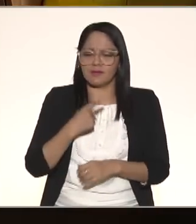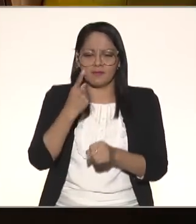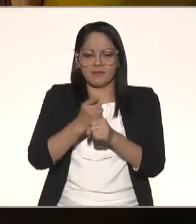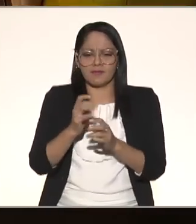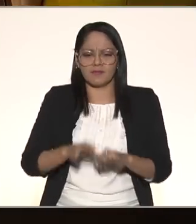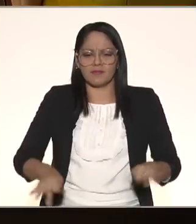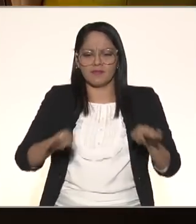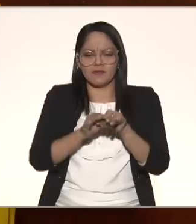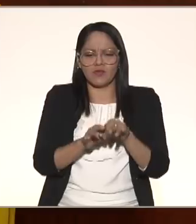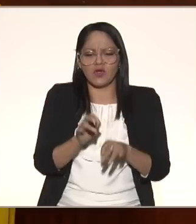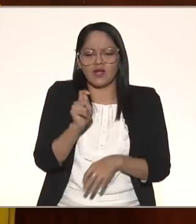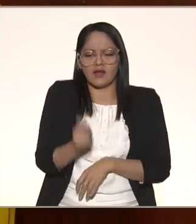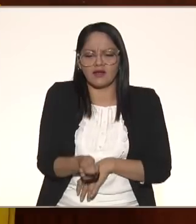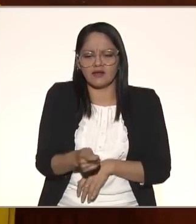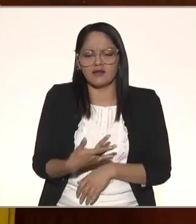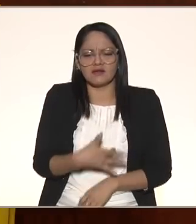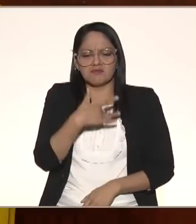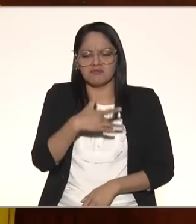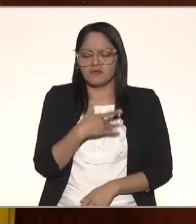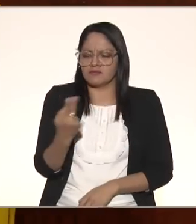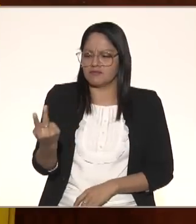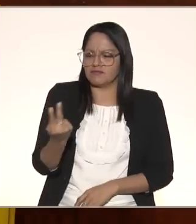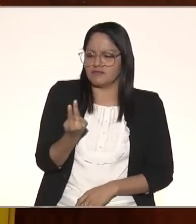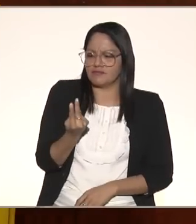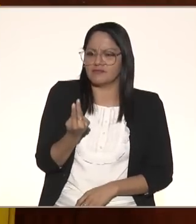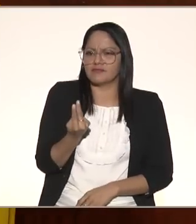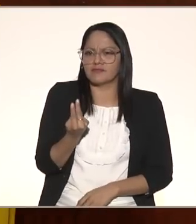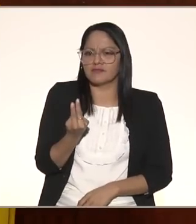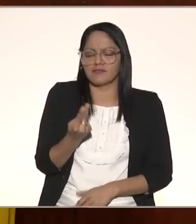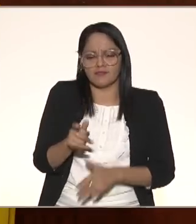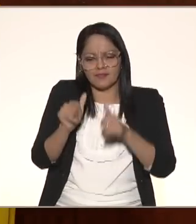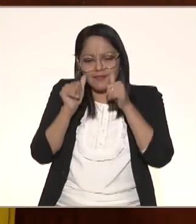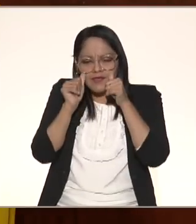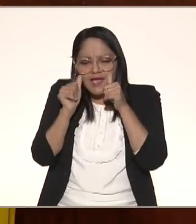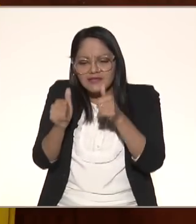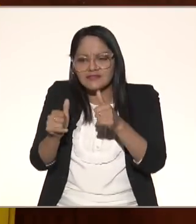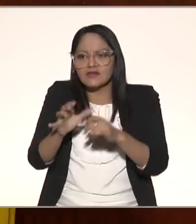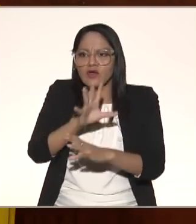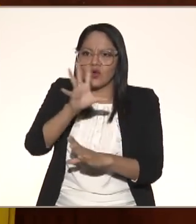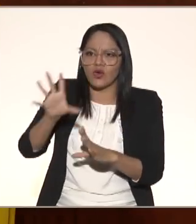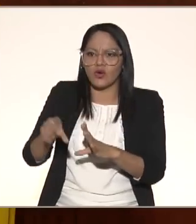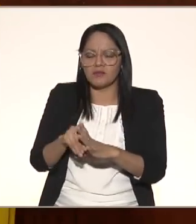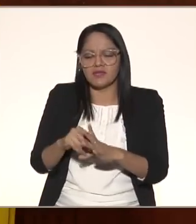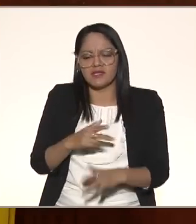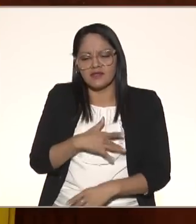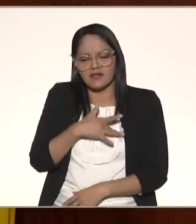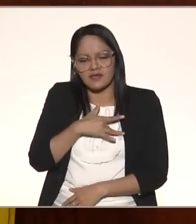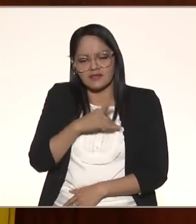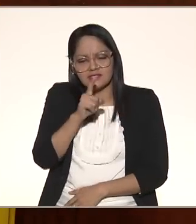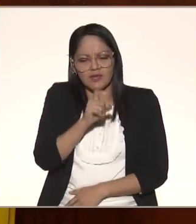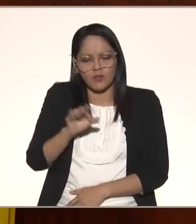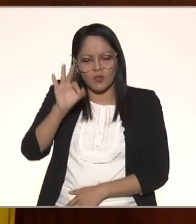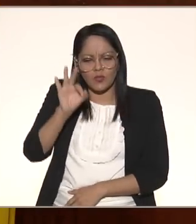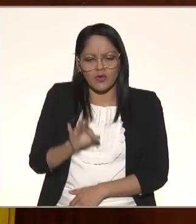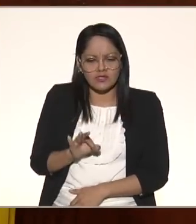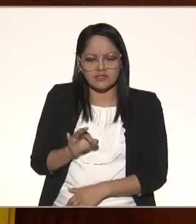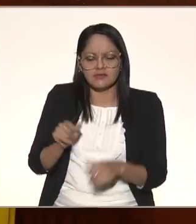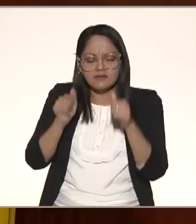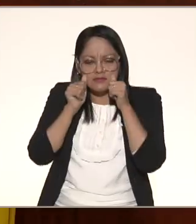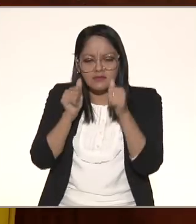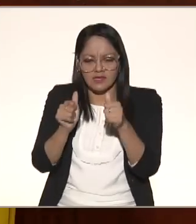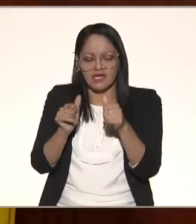le complementamos esa parte como de atención plena. Yo necesito poner atención